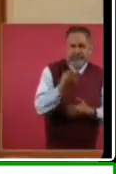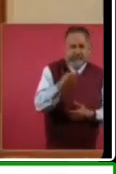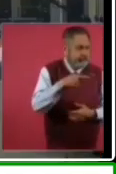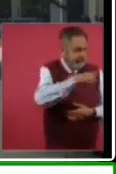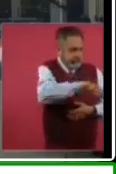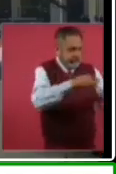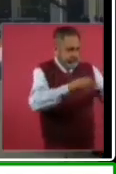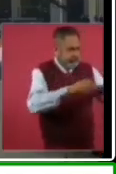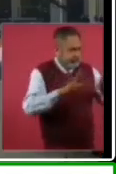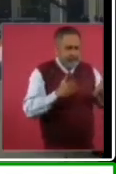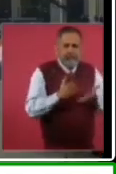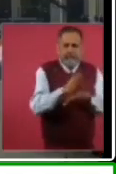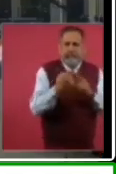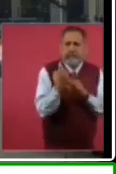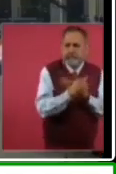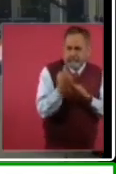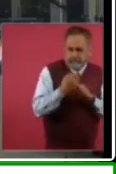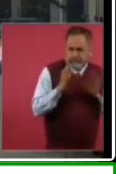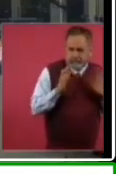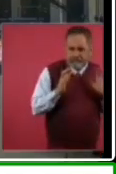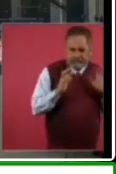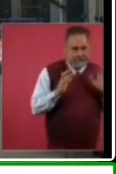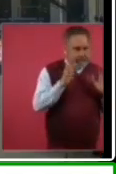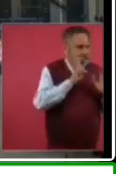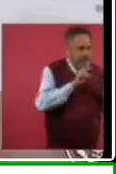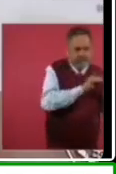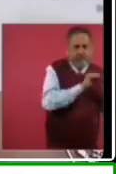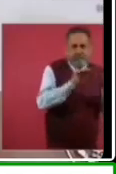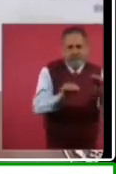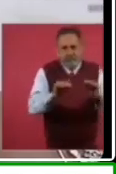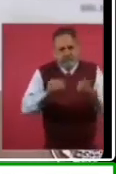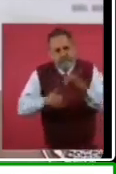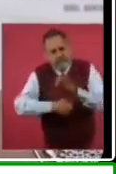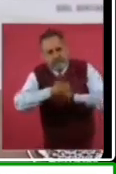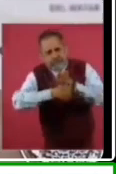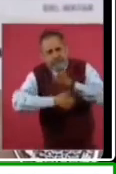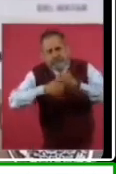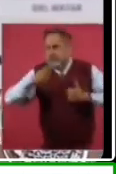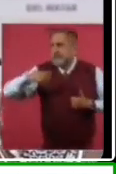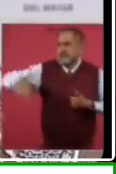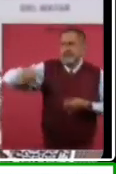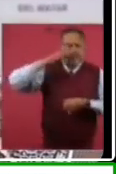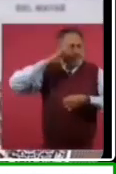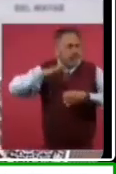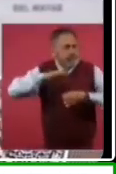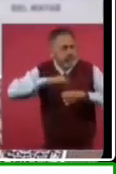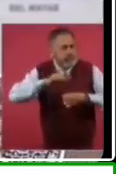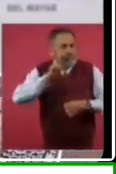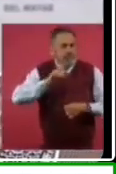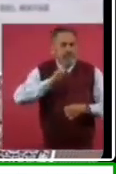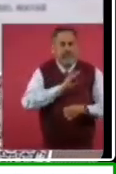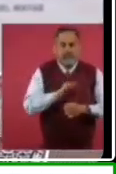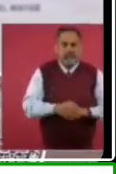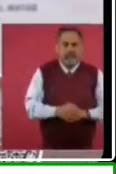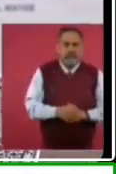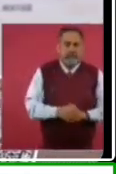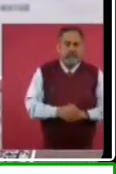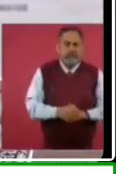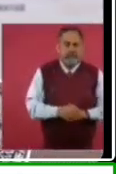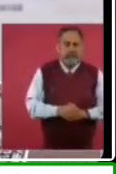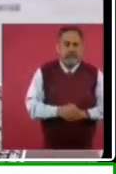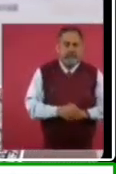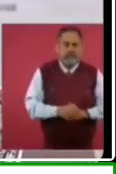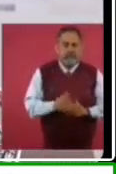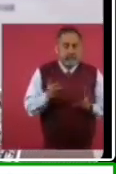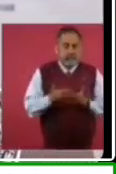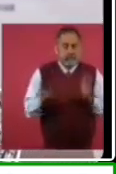Esos tienen pase automático. Todos pase automático. ¿Sí? Pero pues